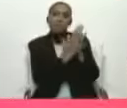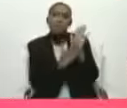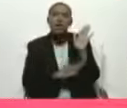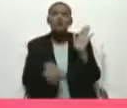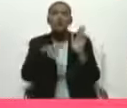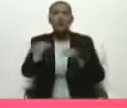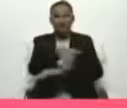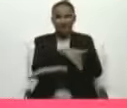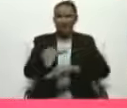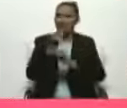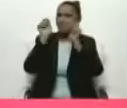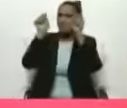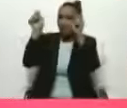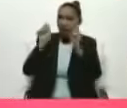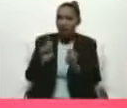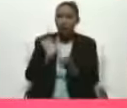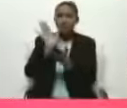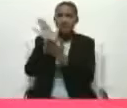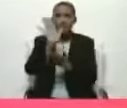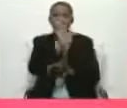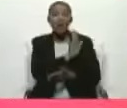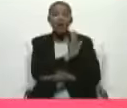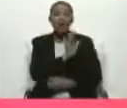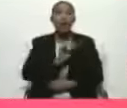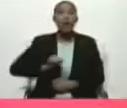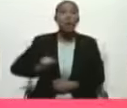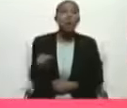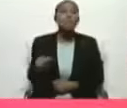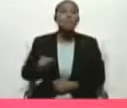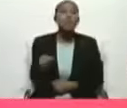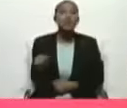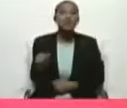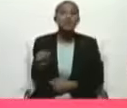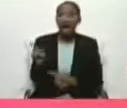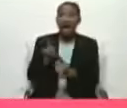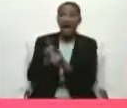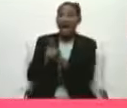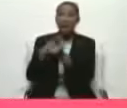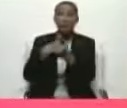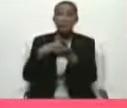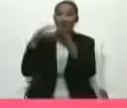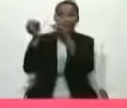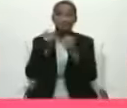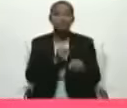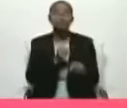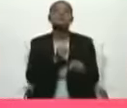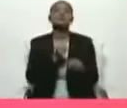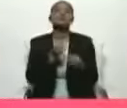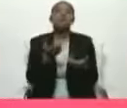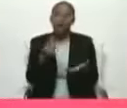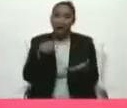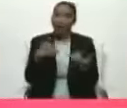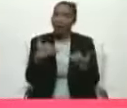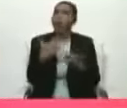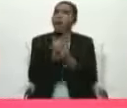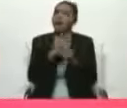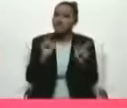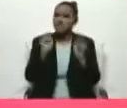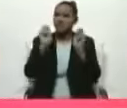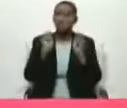mató la policía de la época? Esas son nuestras. Esas son nuestras.